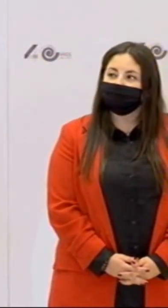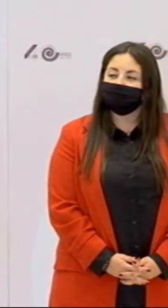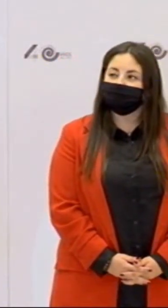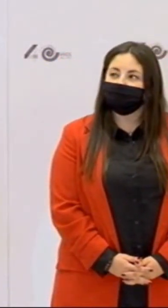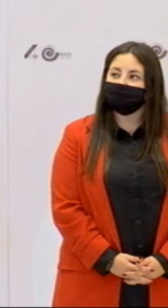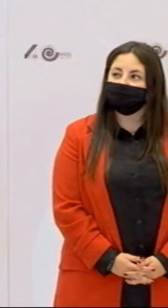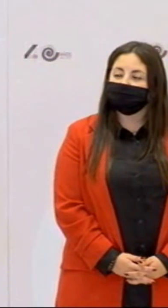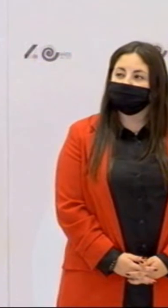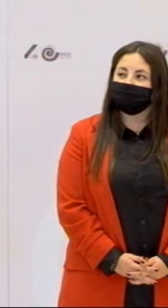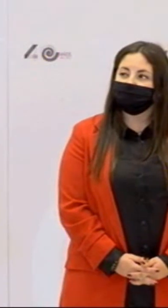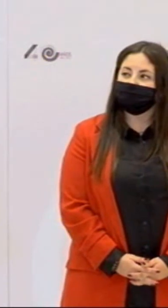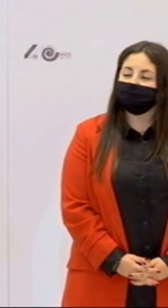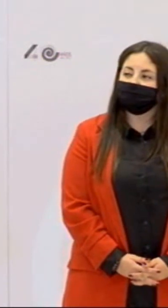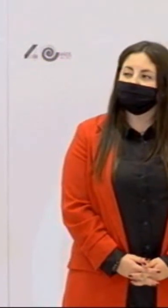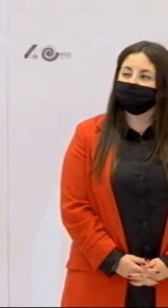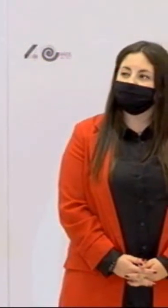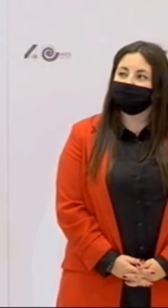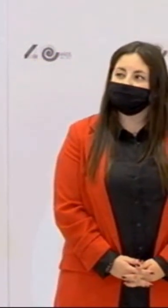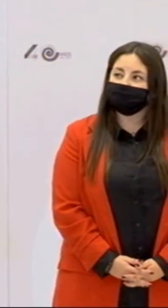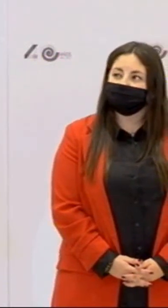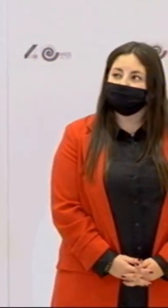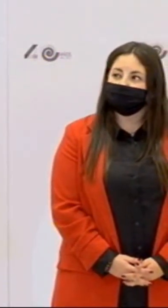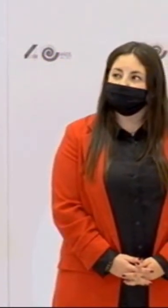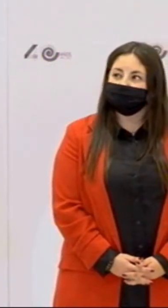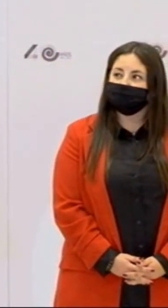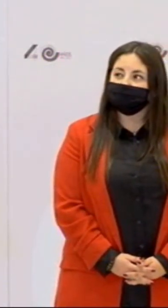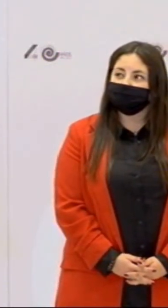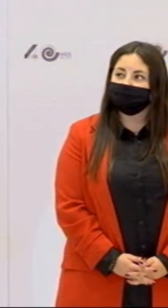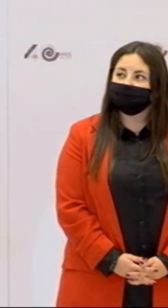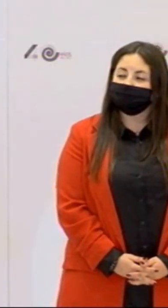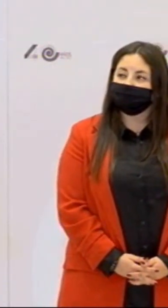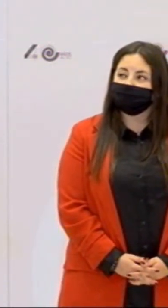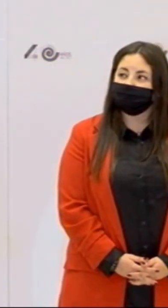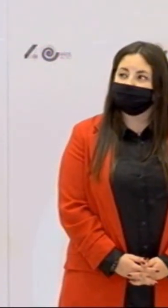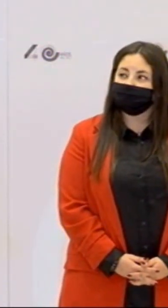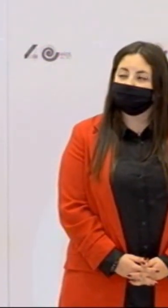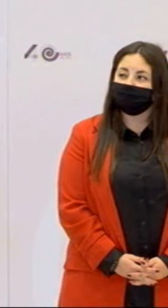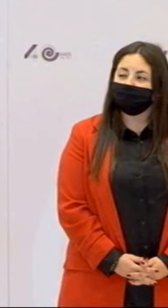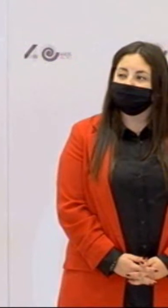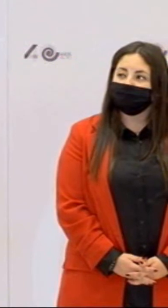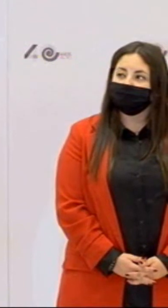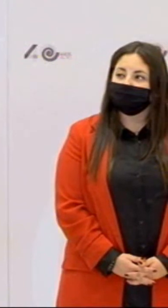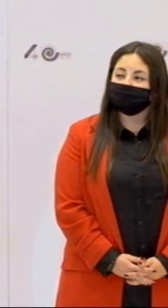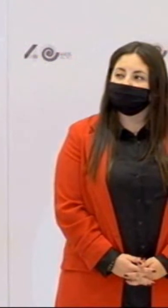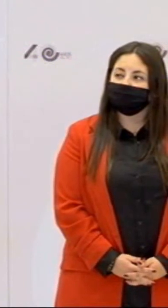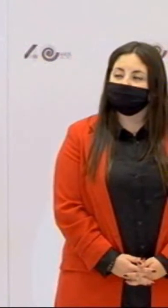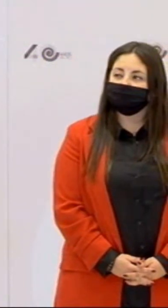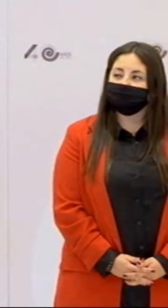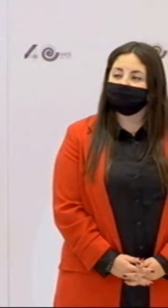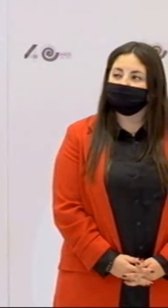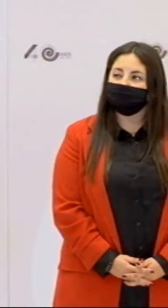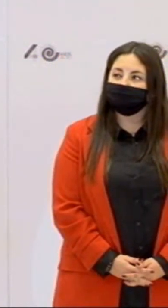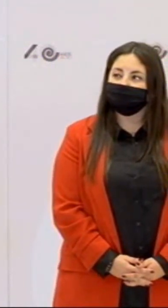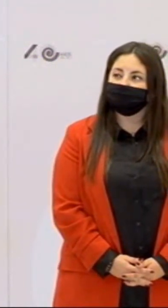es decir, creo que a la población canaria se le han dado datos suficientes sobre la situación de paro, sobre la situación de